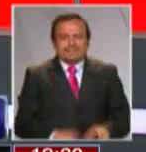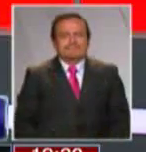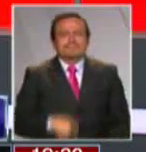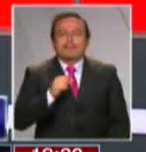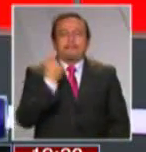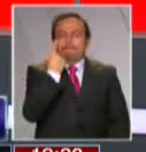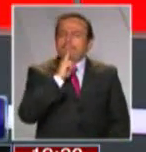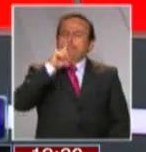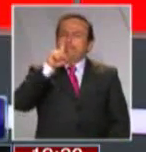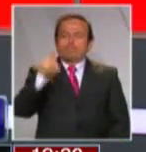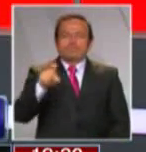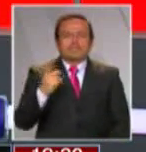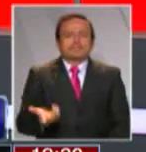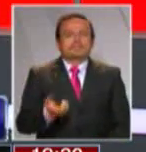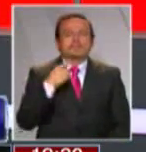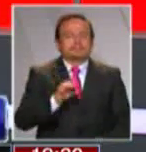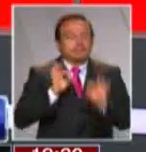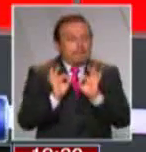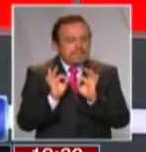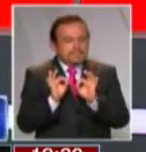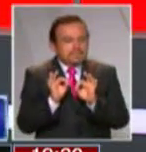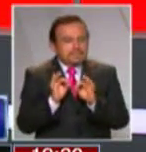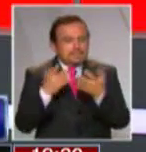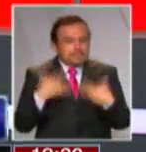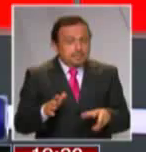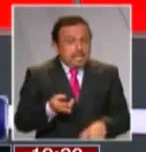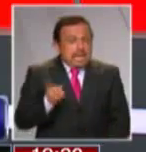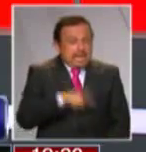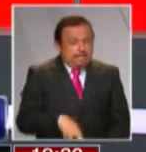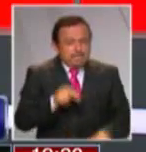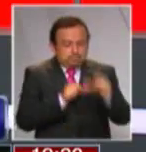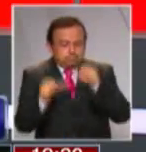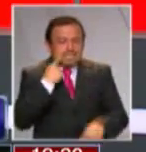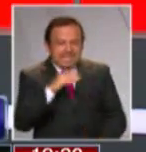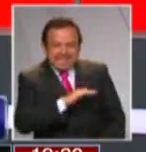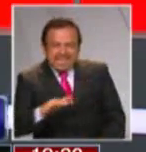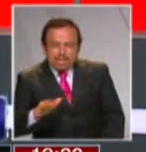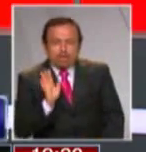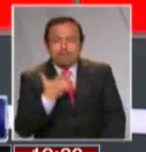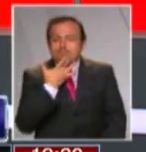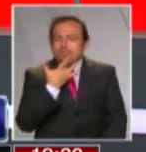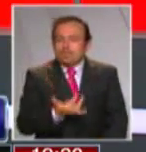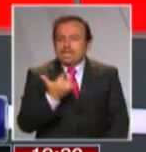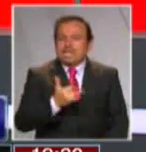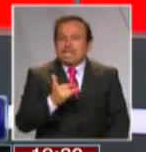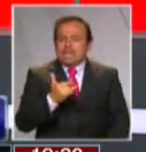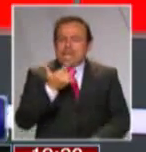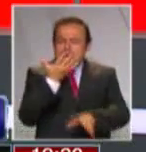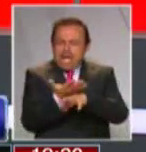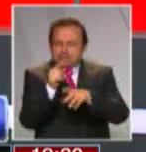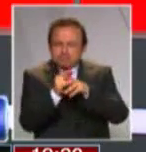primero que le quiero preguntar es específicamente si le iban a repetir los exámenes a los niños porque la cantidad de